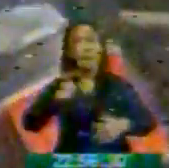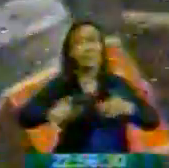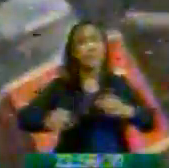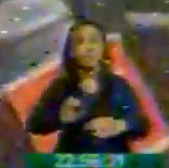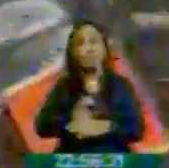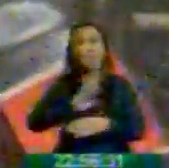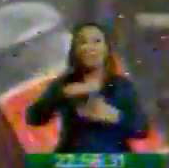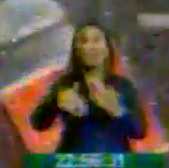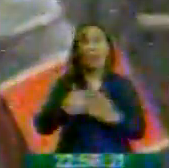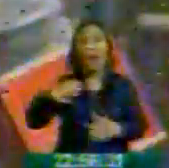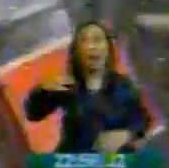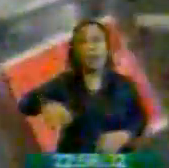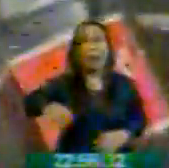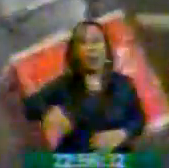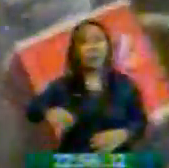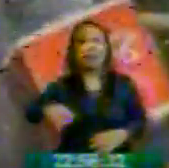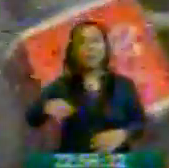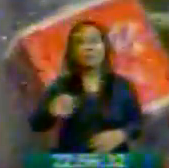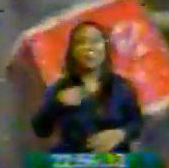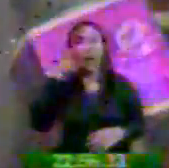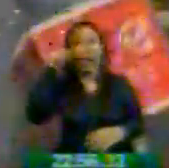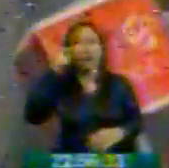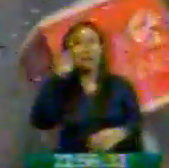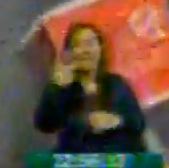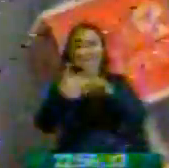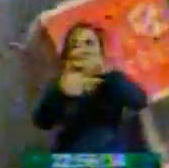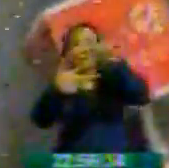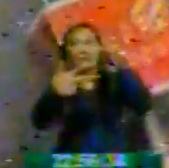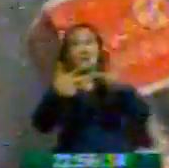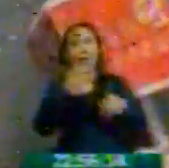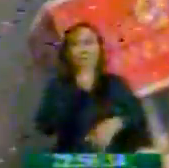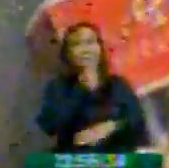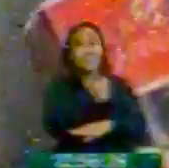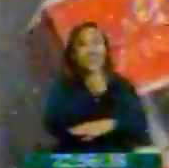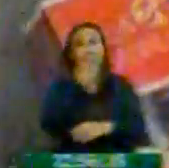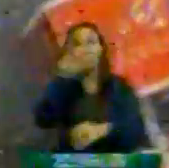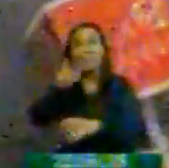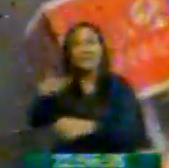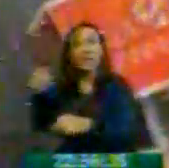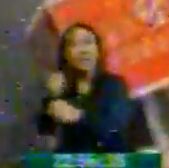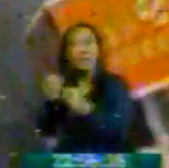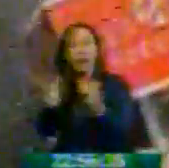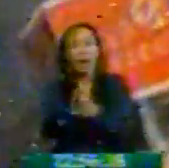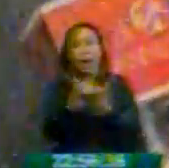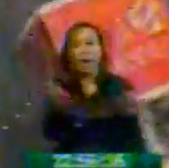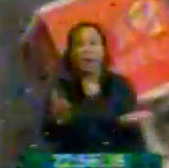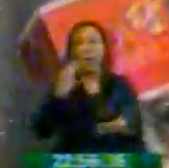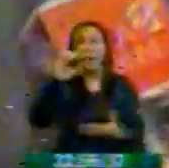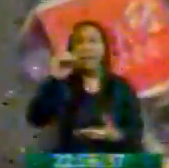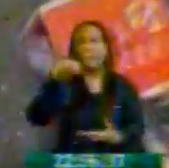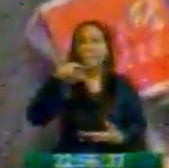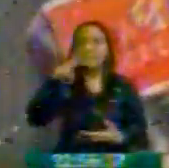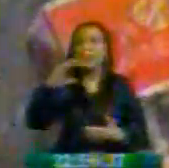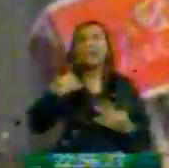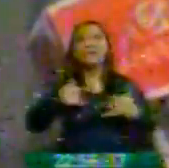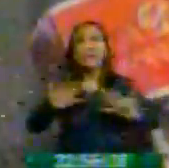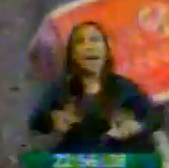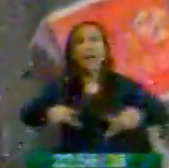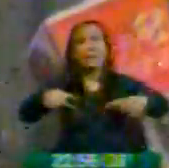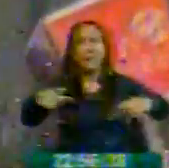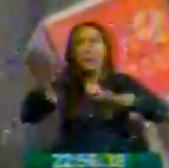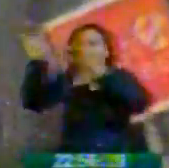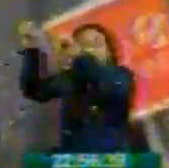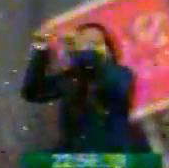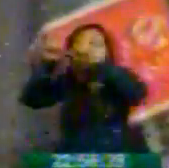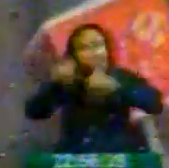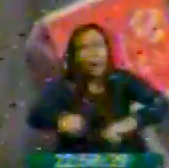de todo el estado, en que los tres trabajadores de Diario del Comercio sean rescatados con vida y puedan venir